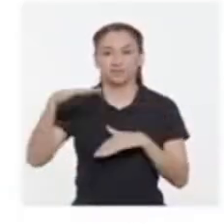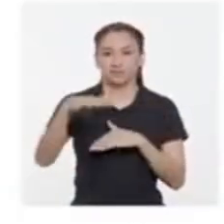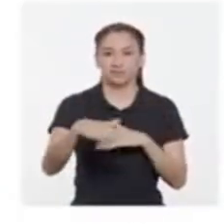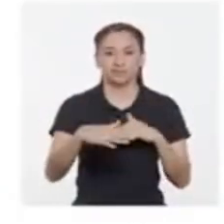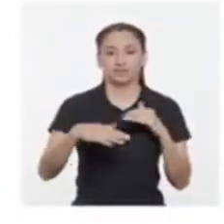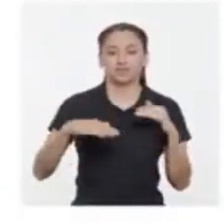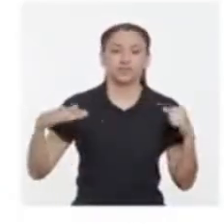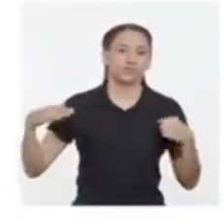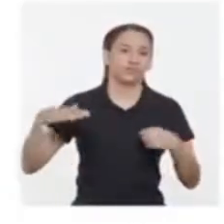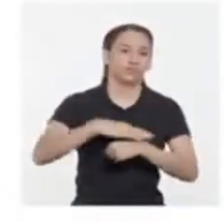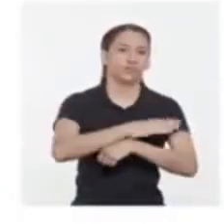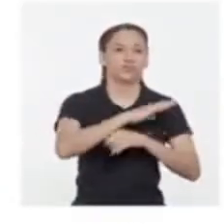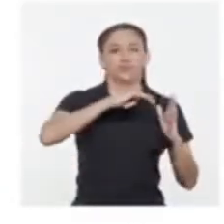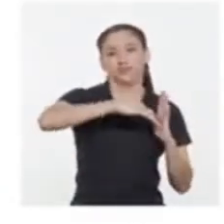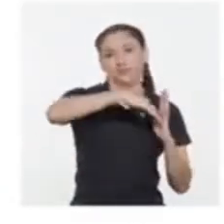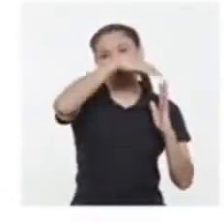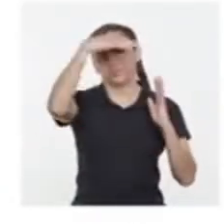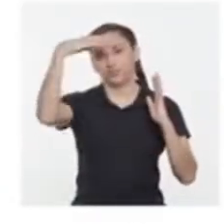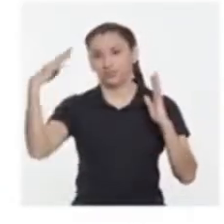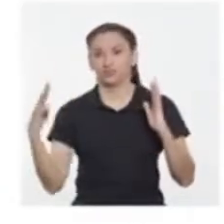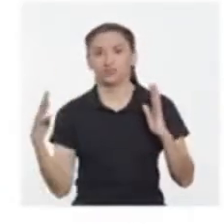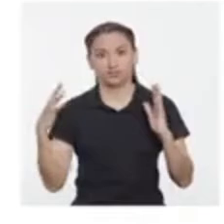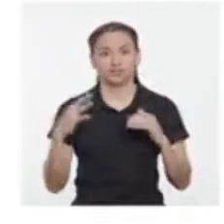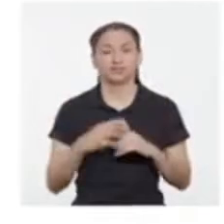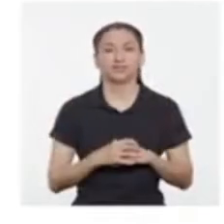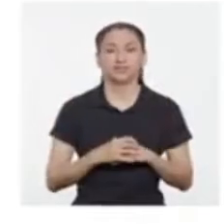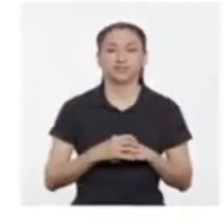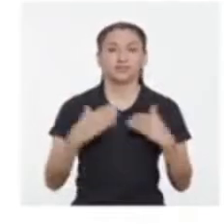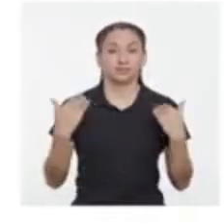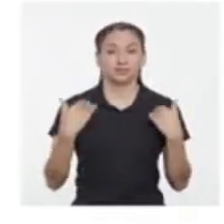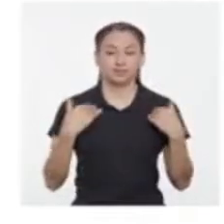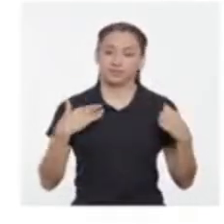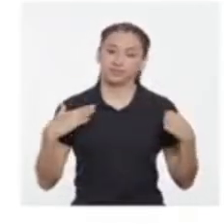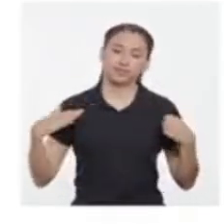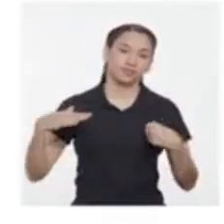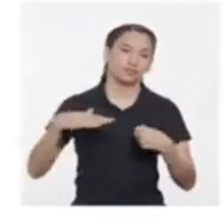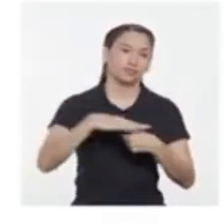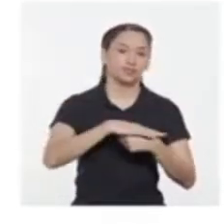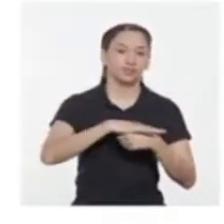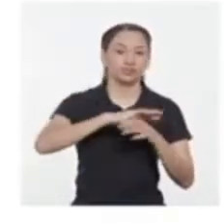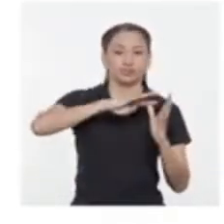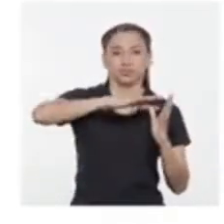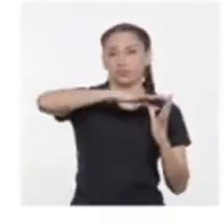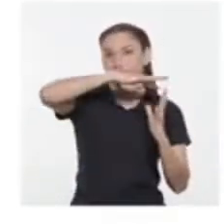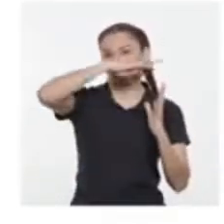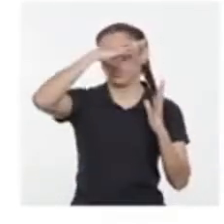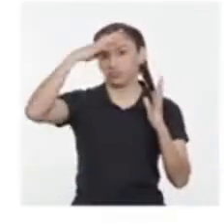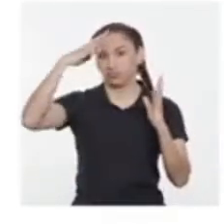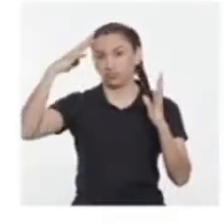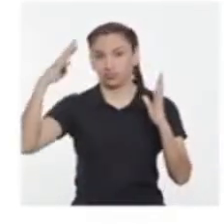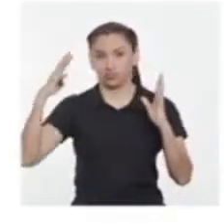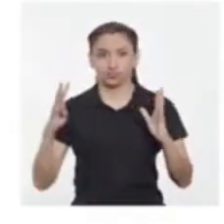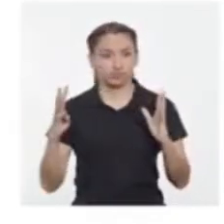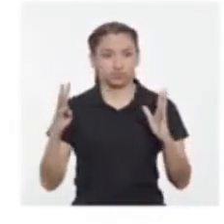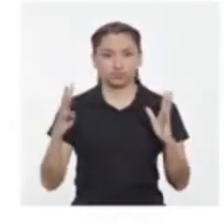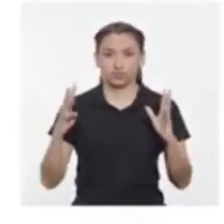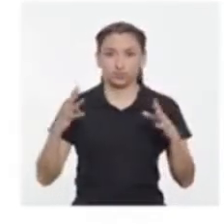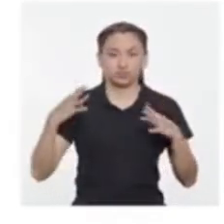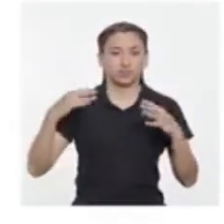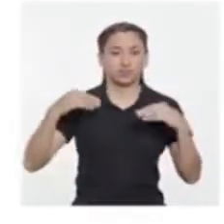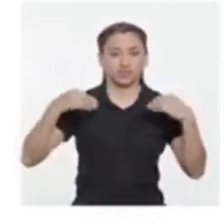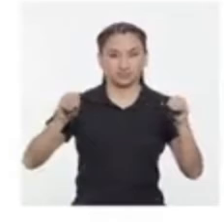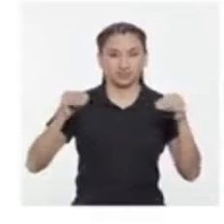3. Recubrimiento total del fitotoldo con agrofilm. Se debe cubrir toda la superficie cilíndrica del fitotoldo